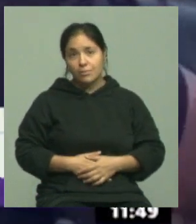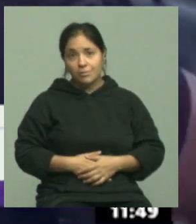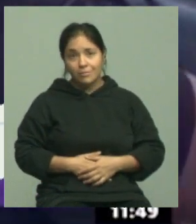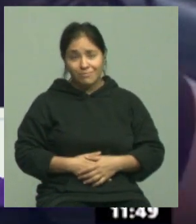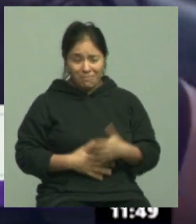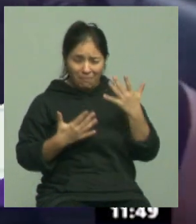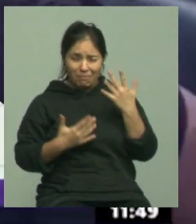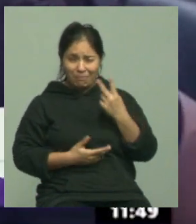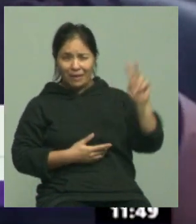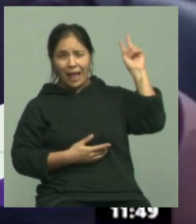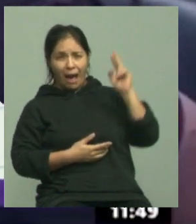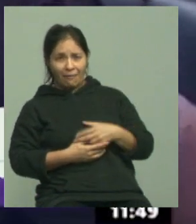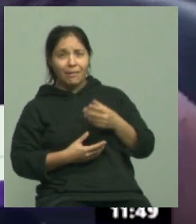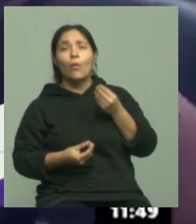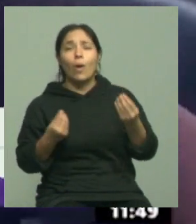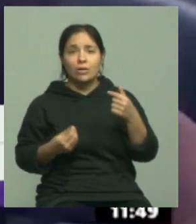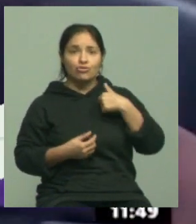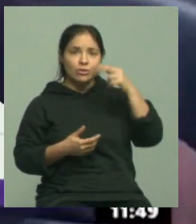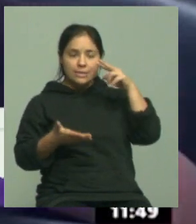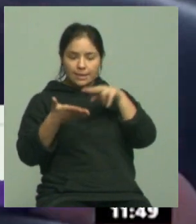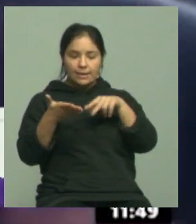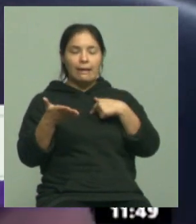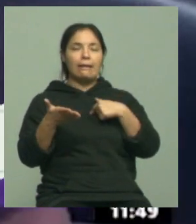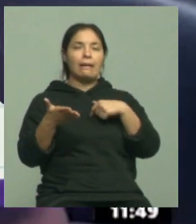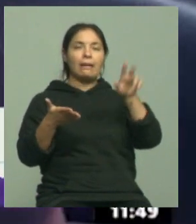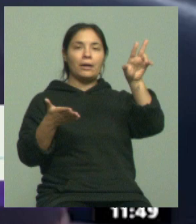¿Qué es peor que lo que él hacía? Que yo me lo creía.